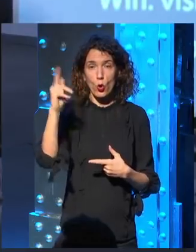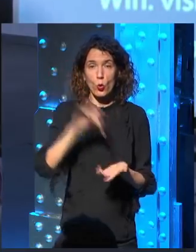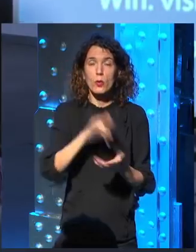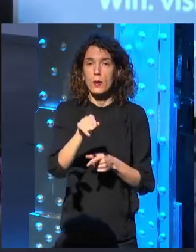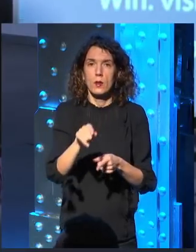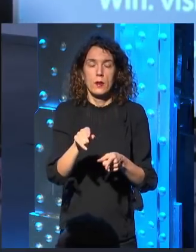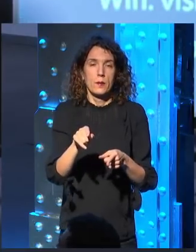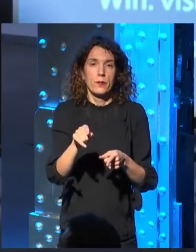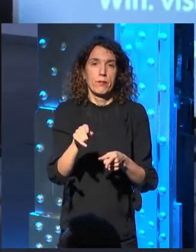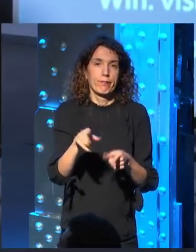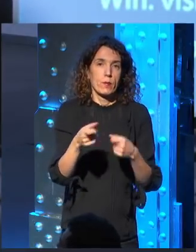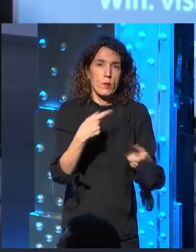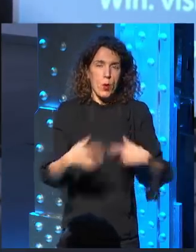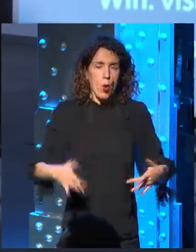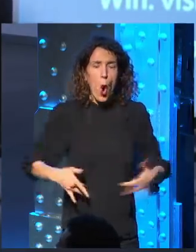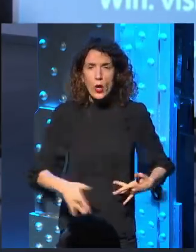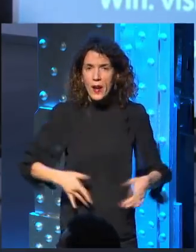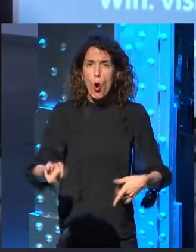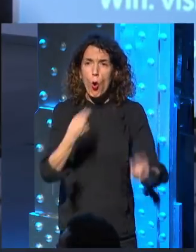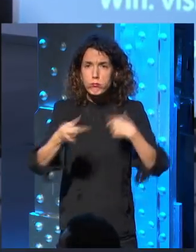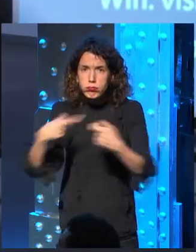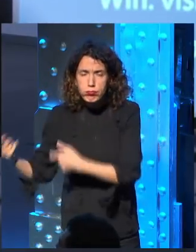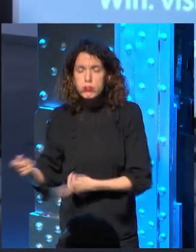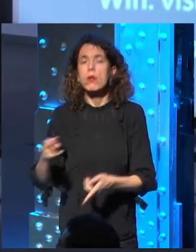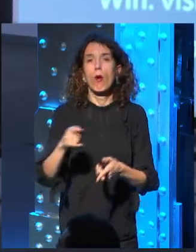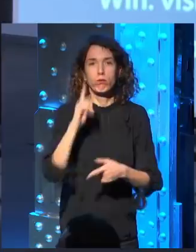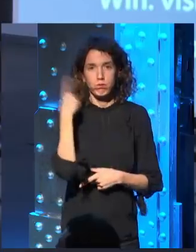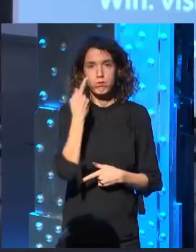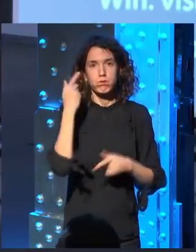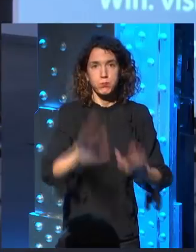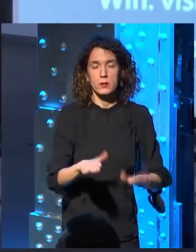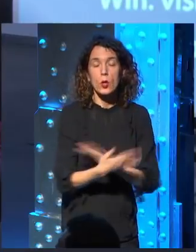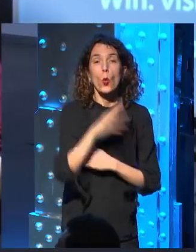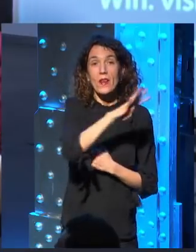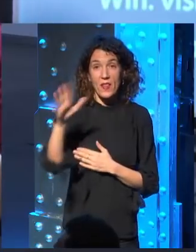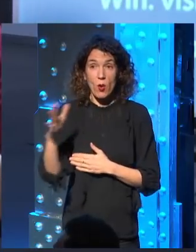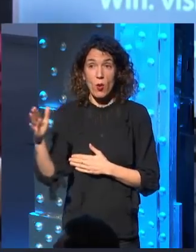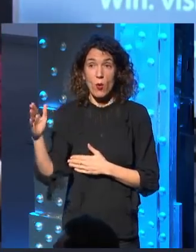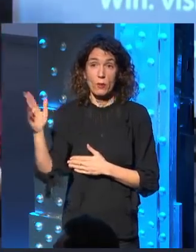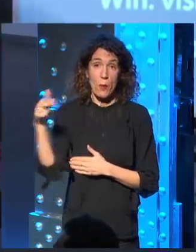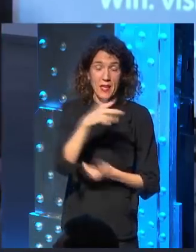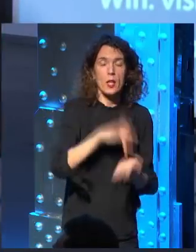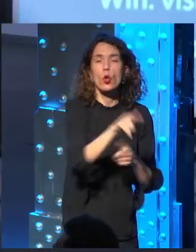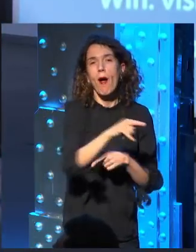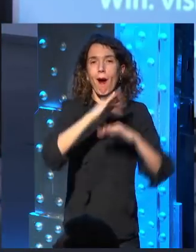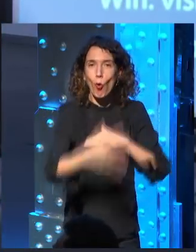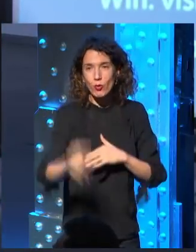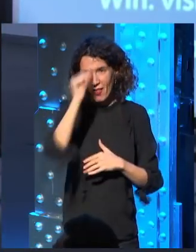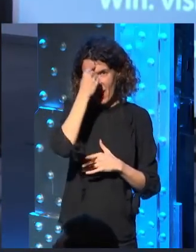Desmantelan la mayor red mundial de tráfico de órganos humanos. Mueren 45 ballenas varadas en la costa de la